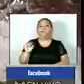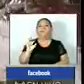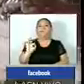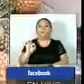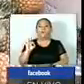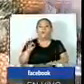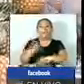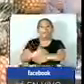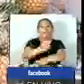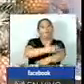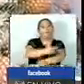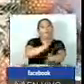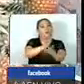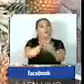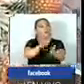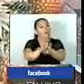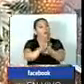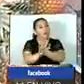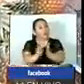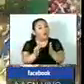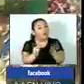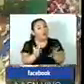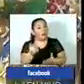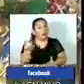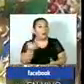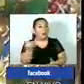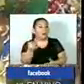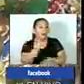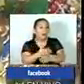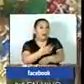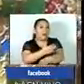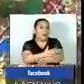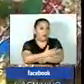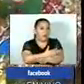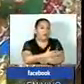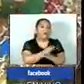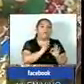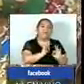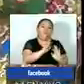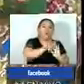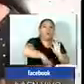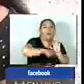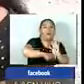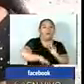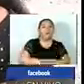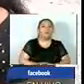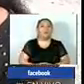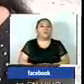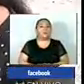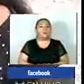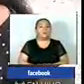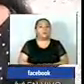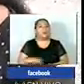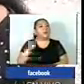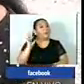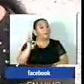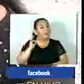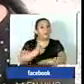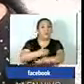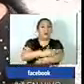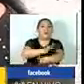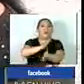anticiparse y comprar los productos que necesitan antes que tengan que pagar un costo extra. Sí, comprarlas antes y tener